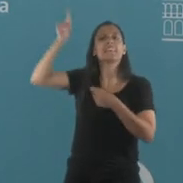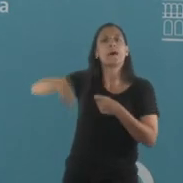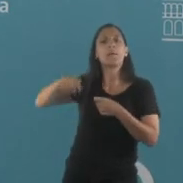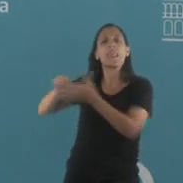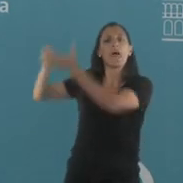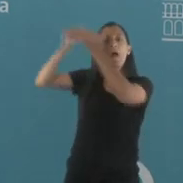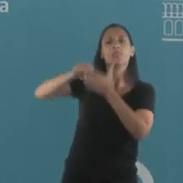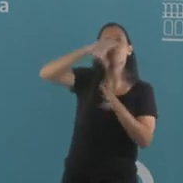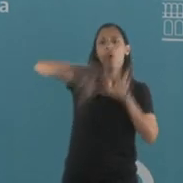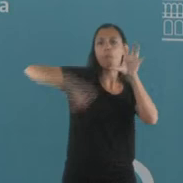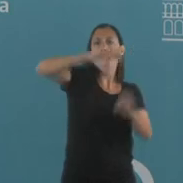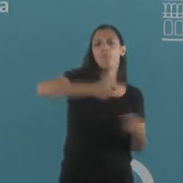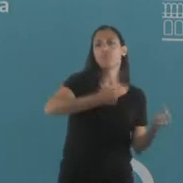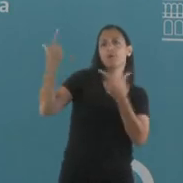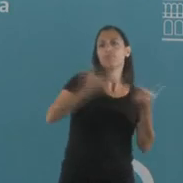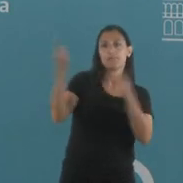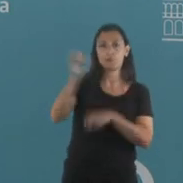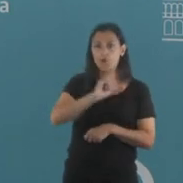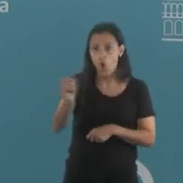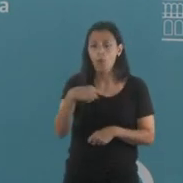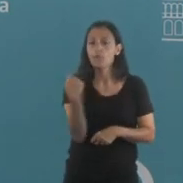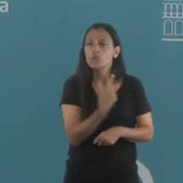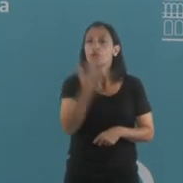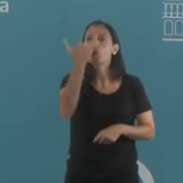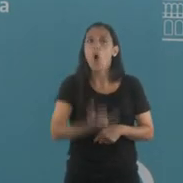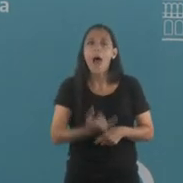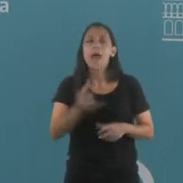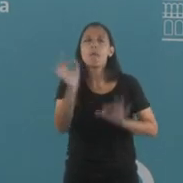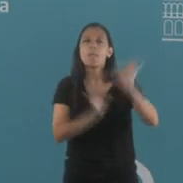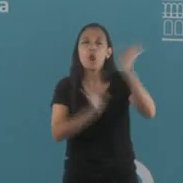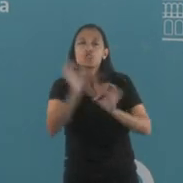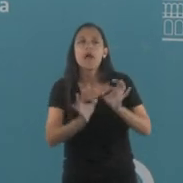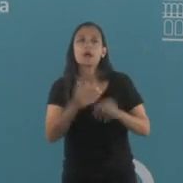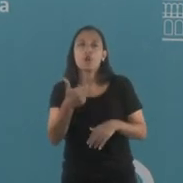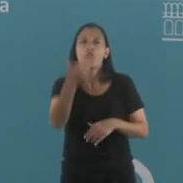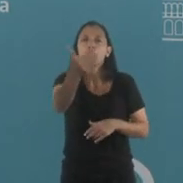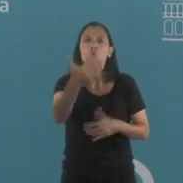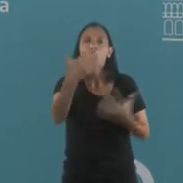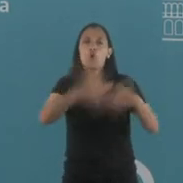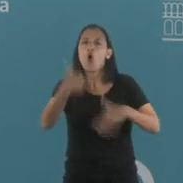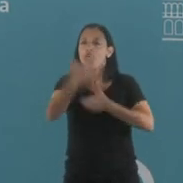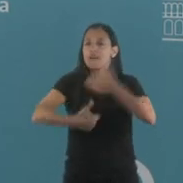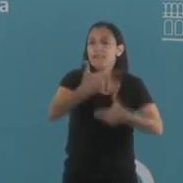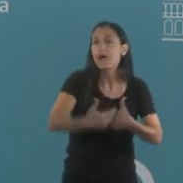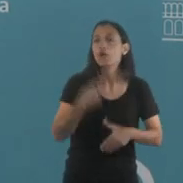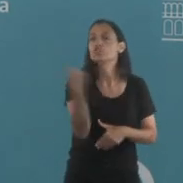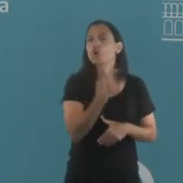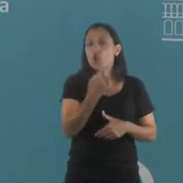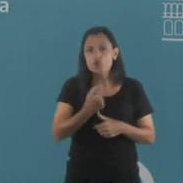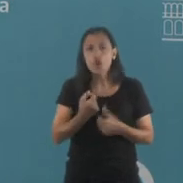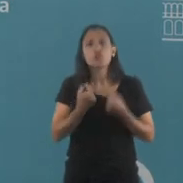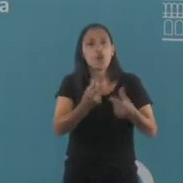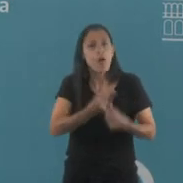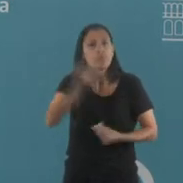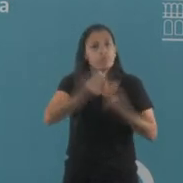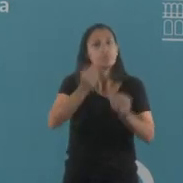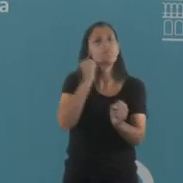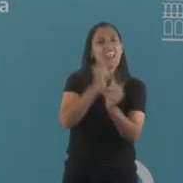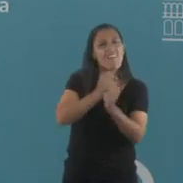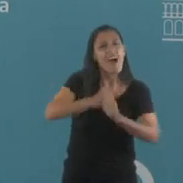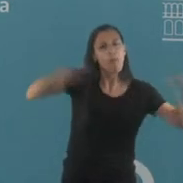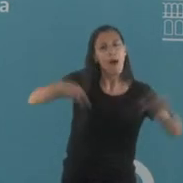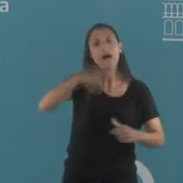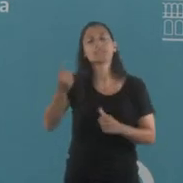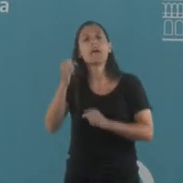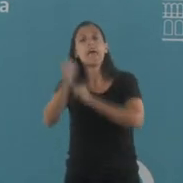materia prima, sino que formen parte de un proyecto de desarrollo y de un proyecto productivo donde podamos generar empleo, donde podamos generar industrias y